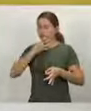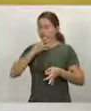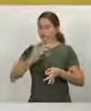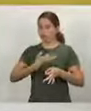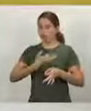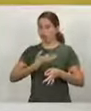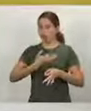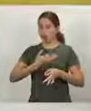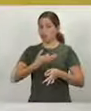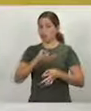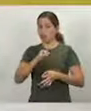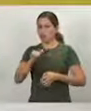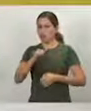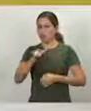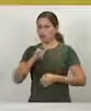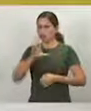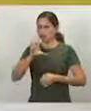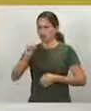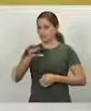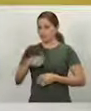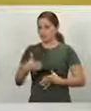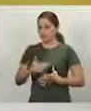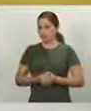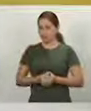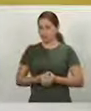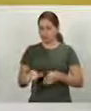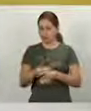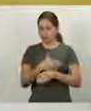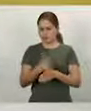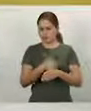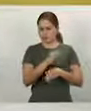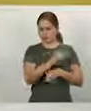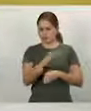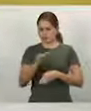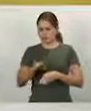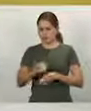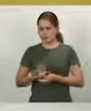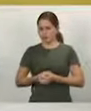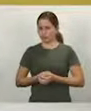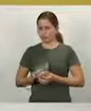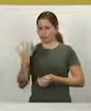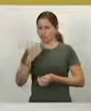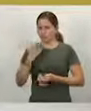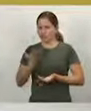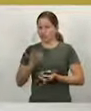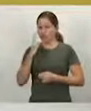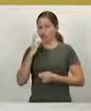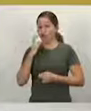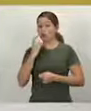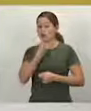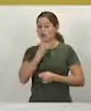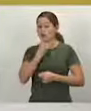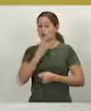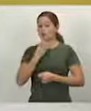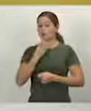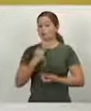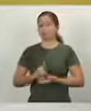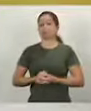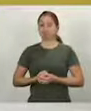también se refirió en varios de sus momentos a nuestro héroe nacional, José